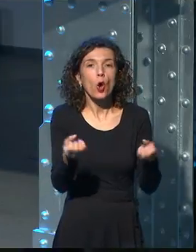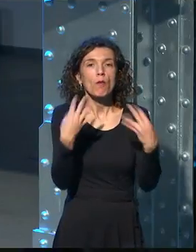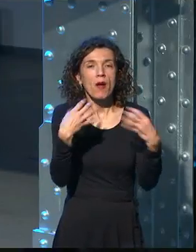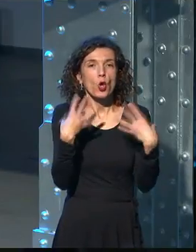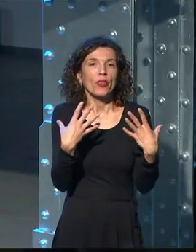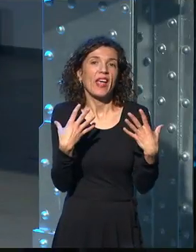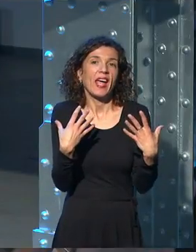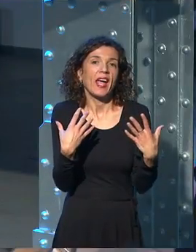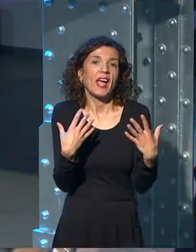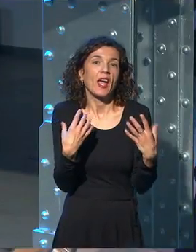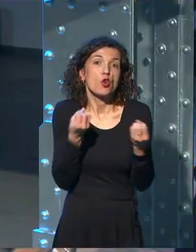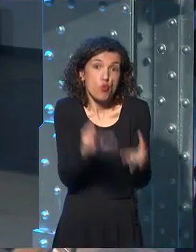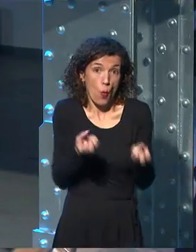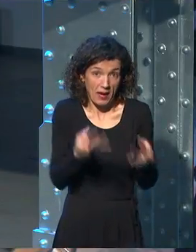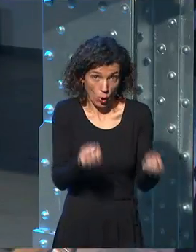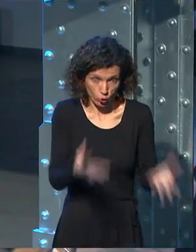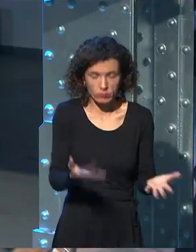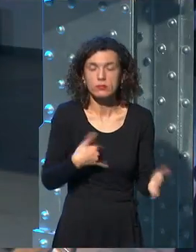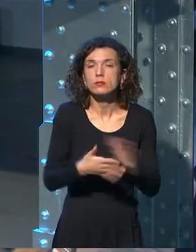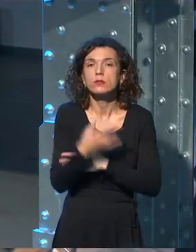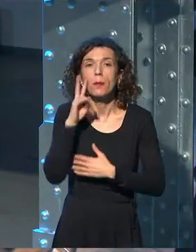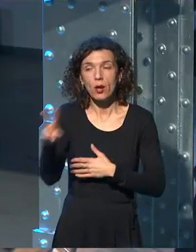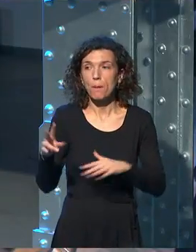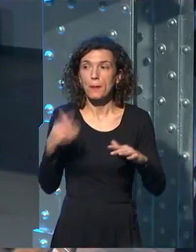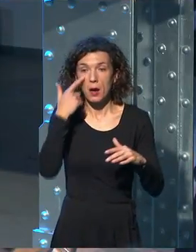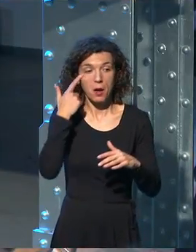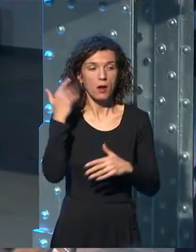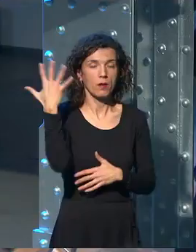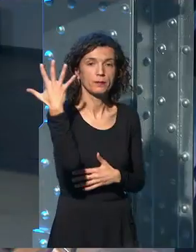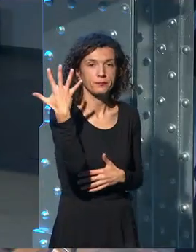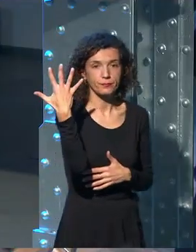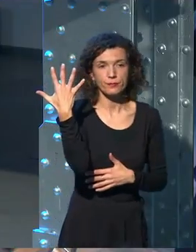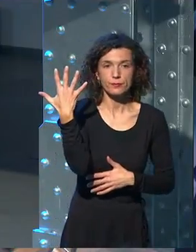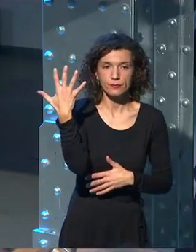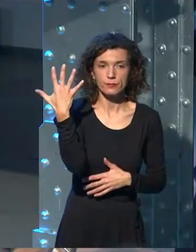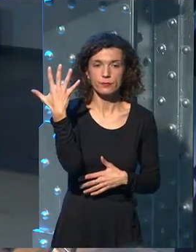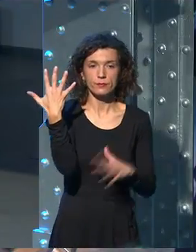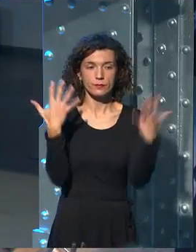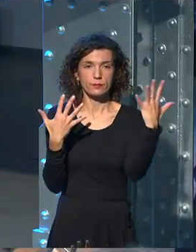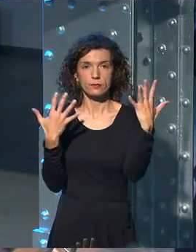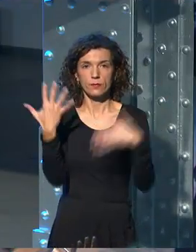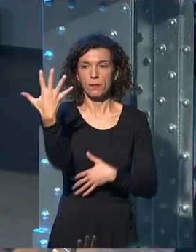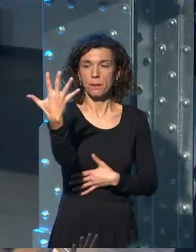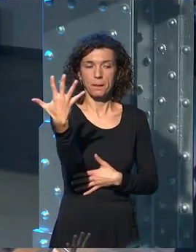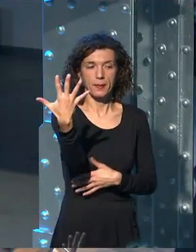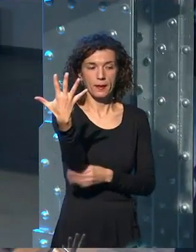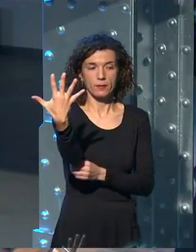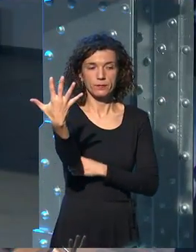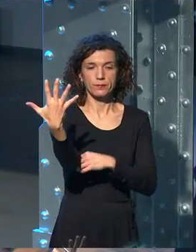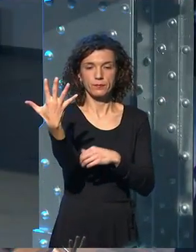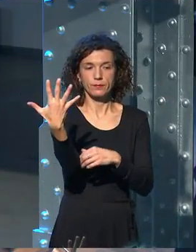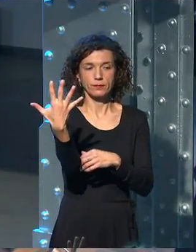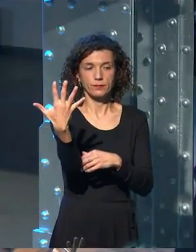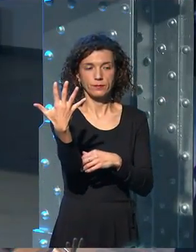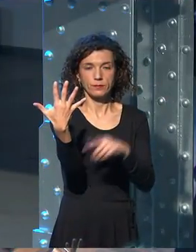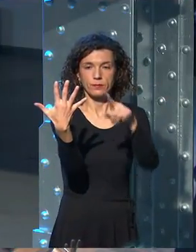cuantitativa, vamos a decir así. Entonces, lo que quiero que hagáis es que coloquéis vuestra mano derecha así delante de vosotros, con la palma mirándoos, el dedo índice en el